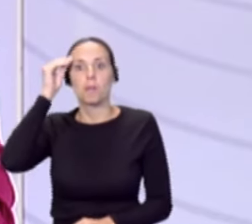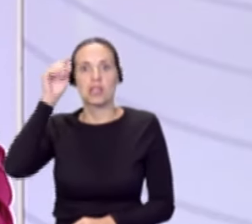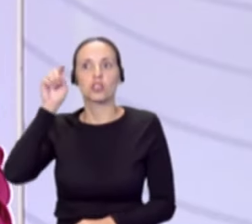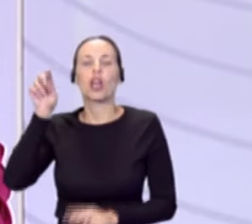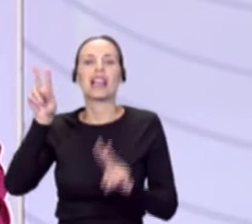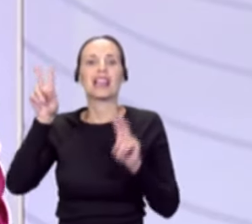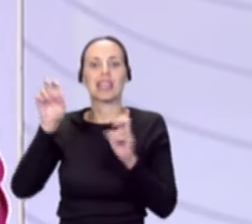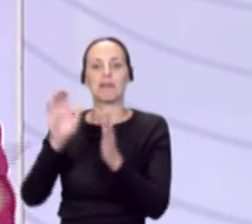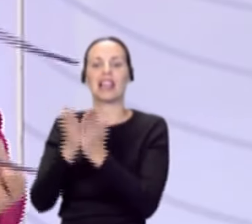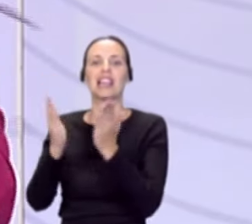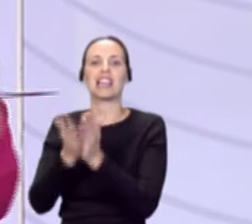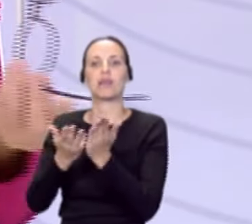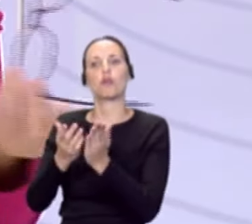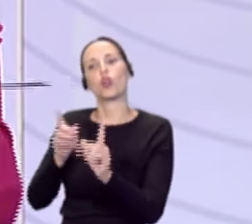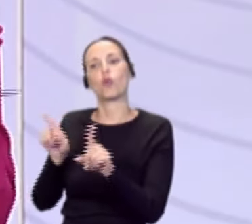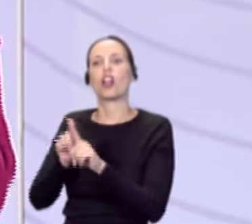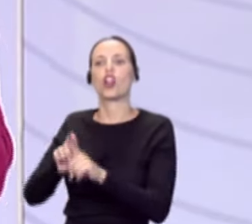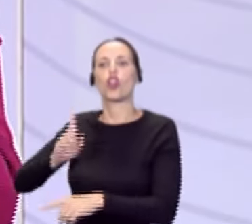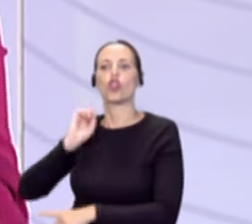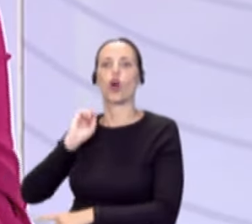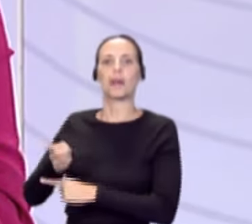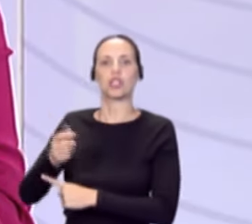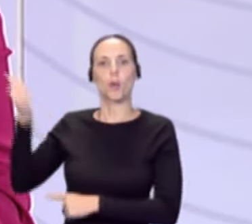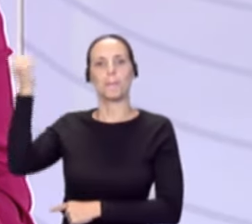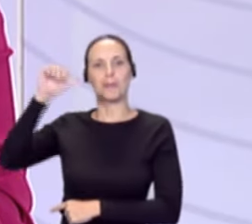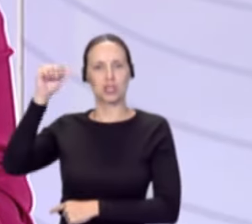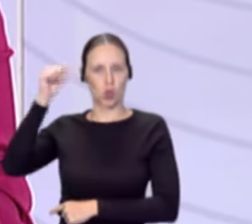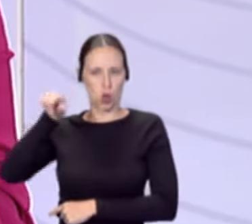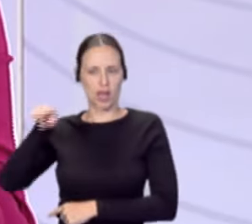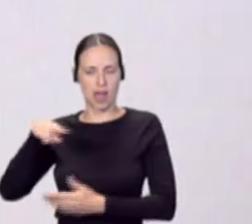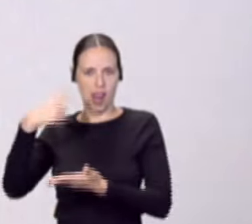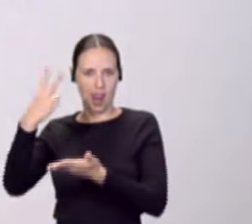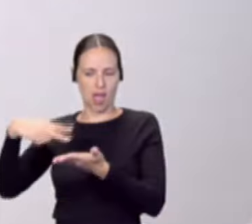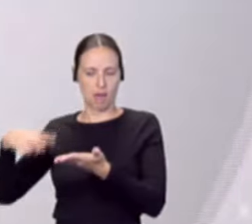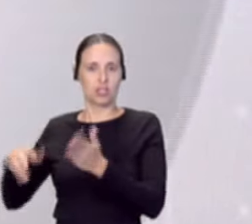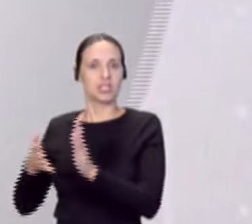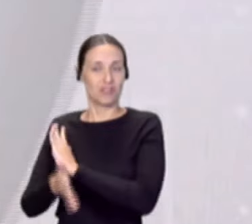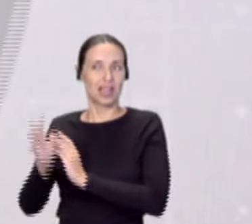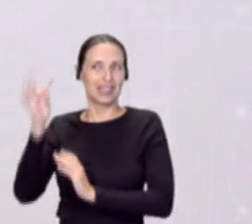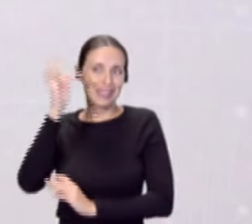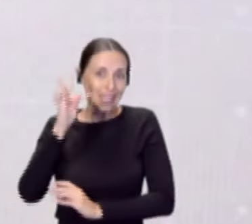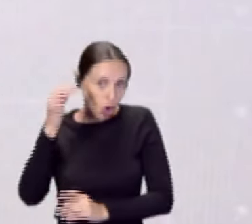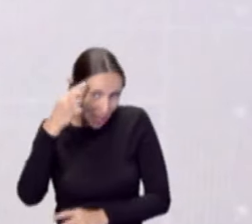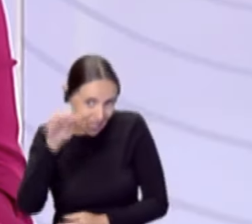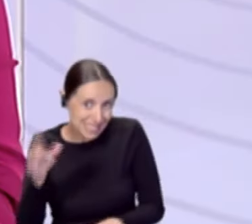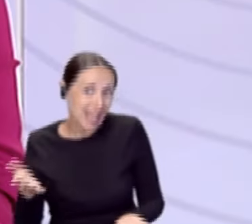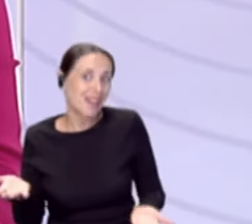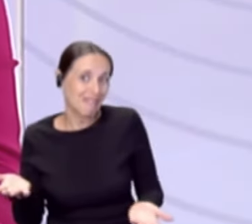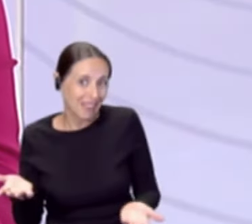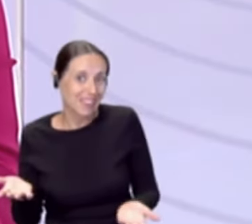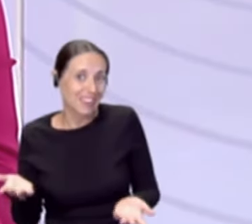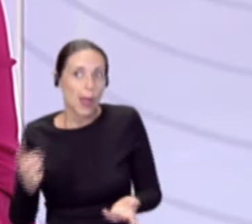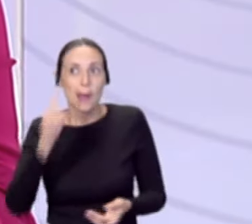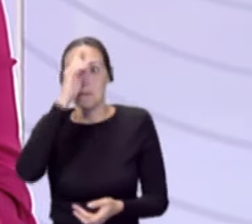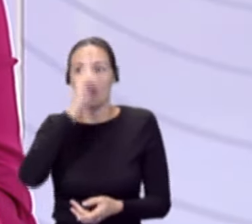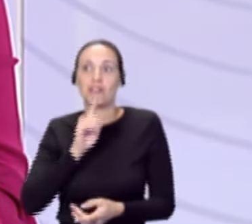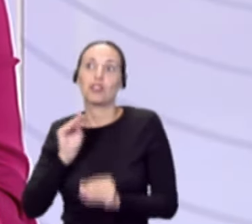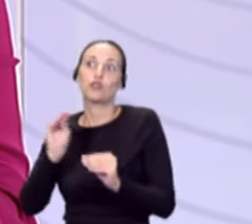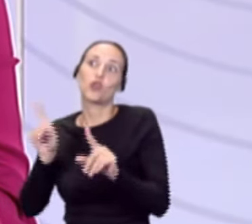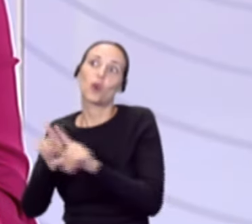masculina de Bourdieu. O sea, quiero decir, no es por falta de conocimientos teóricos, no da ese perfil, y aún así ha caído, digamos